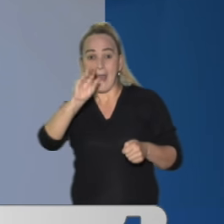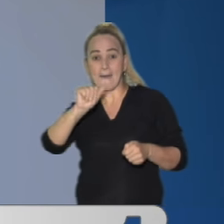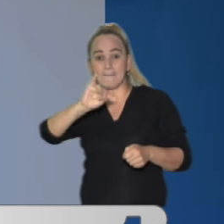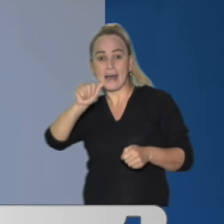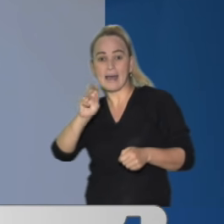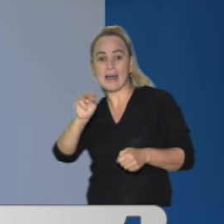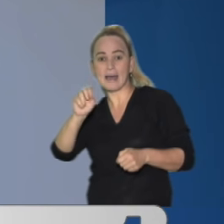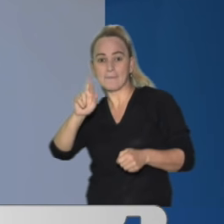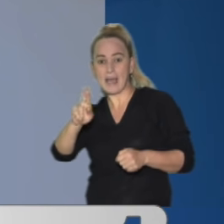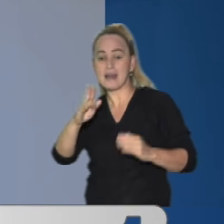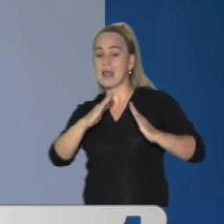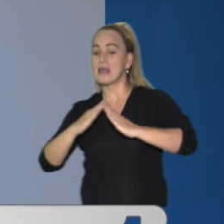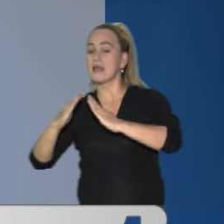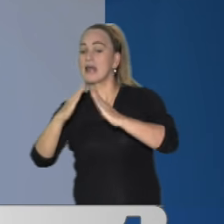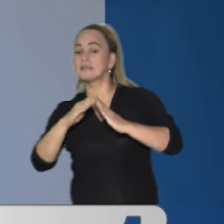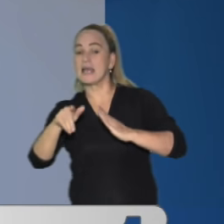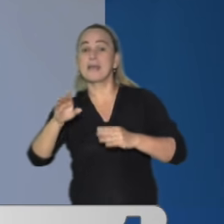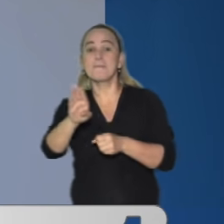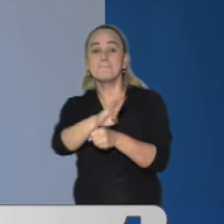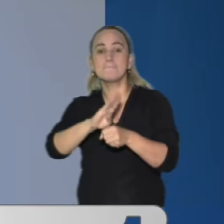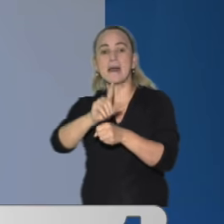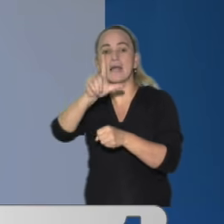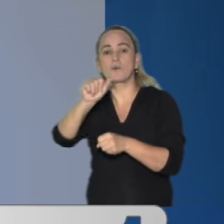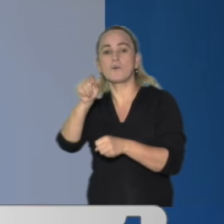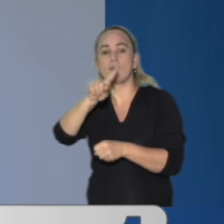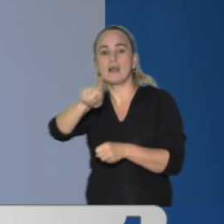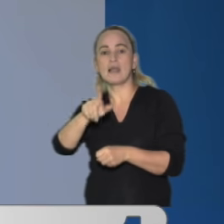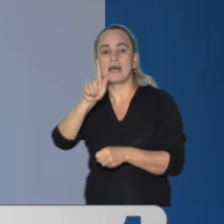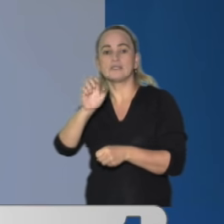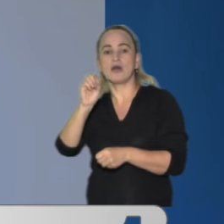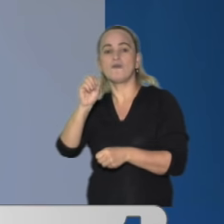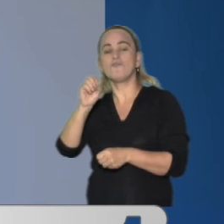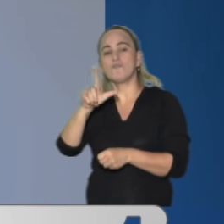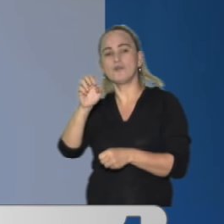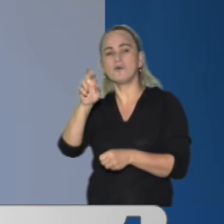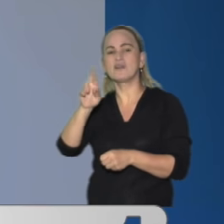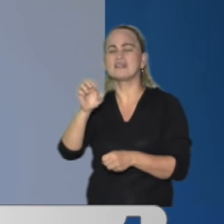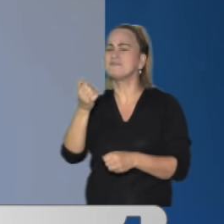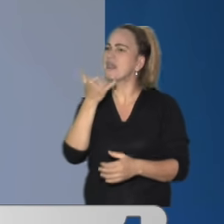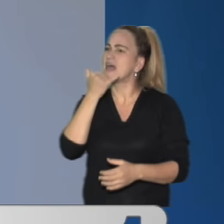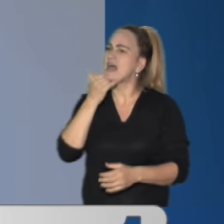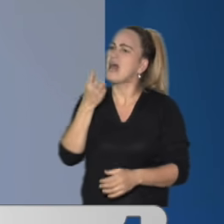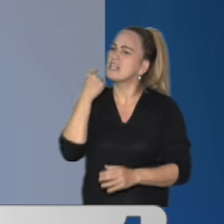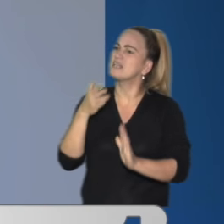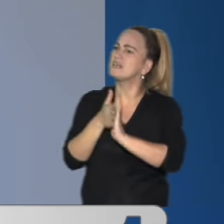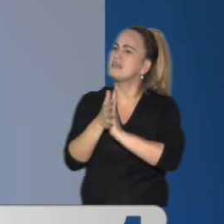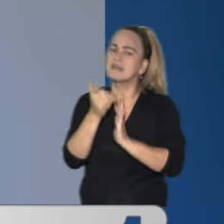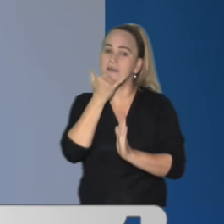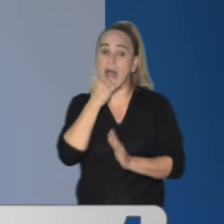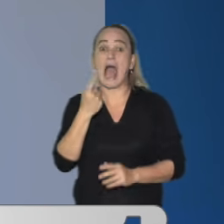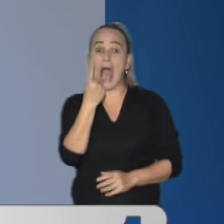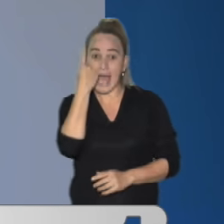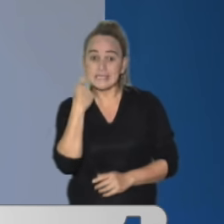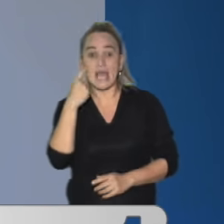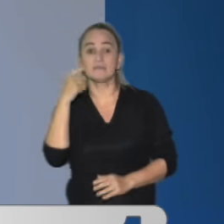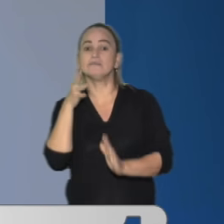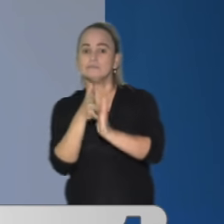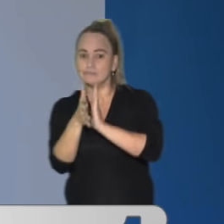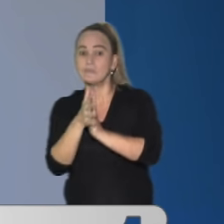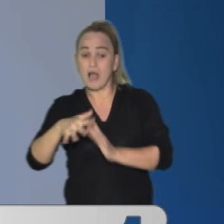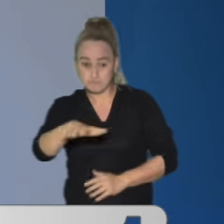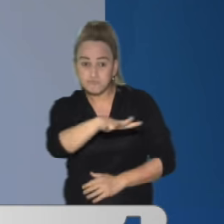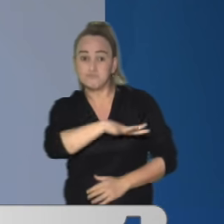primeras viviendas de nuestro querido barrio Las Flores. Randy, ¿qué pasó ayer? Bueno, el día de ayer, en